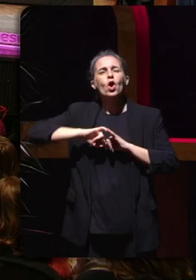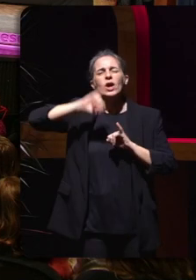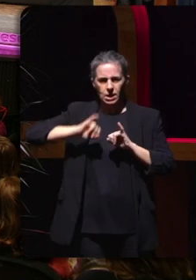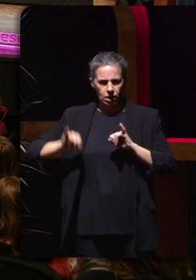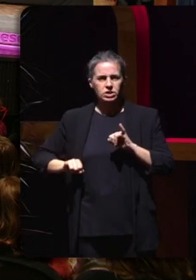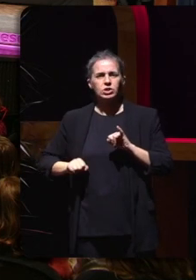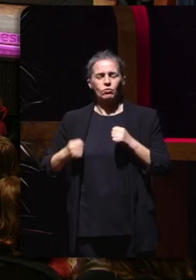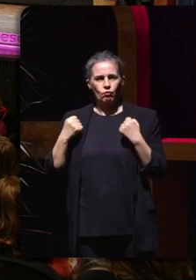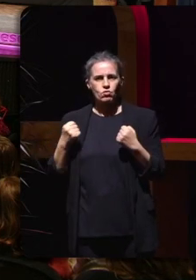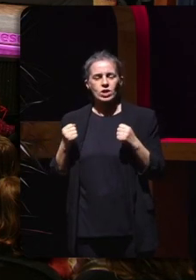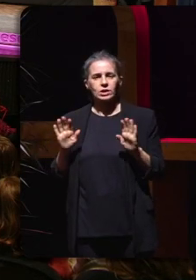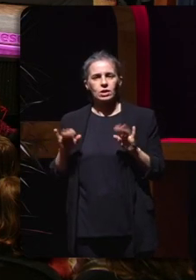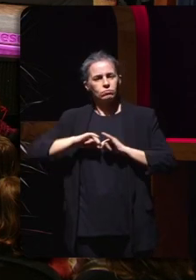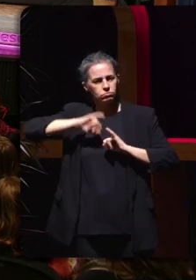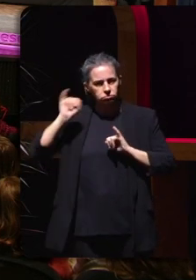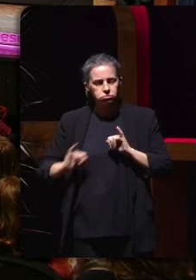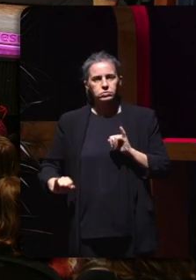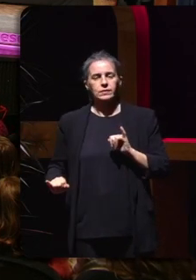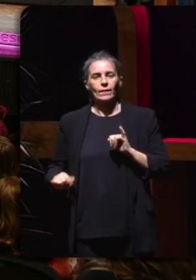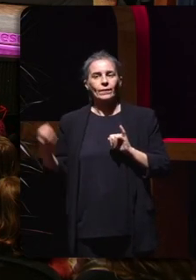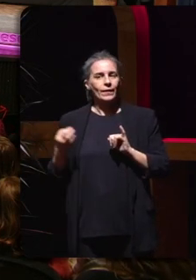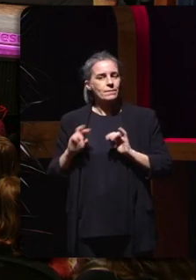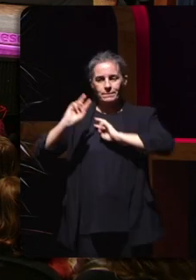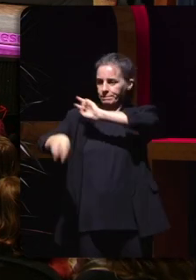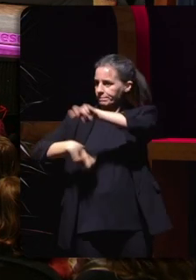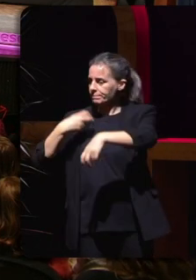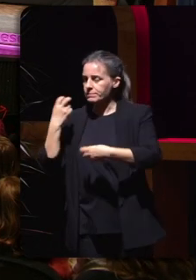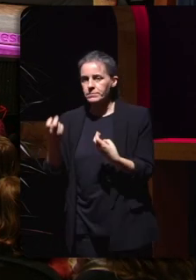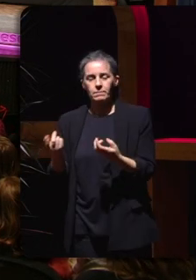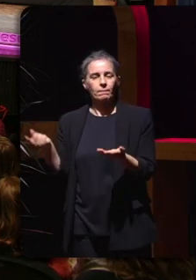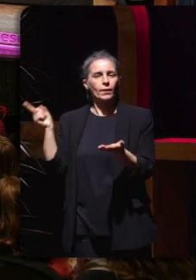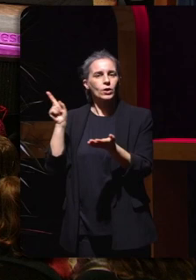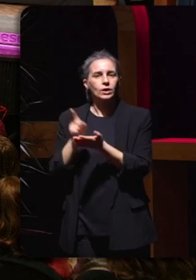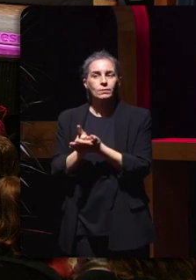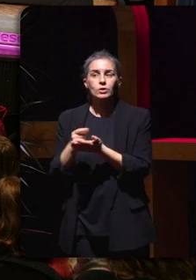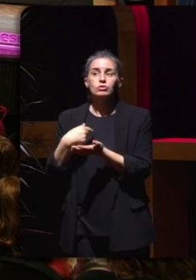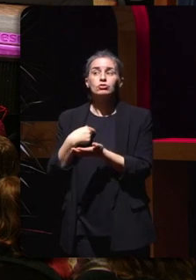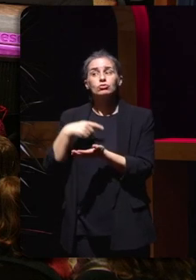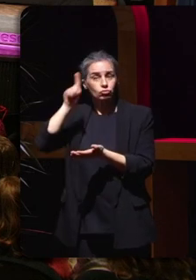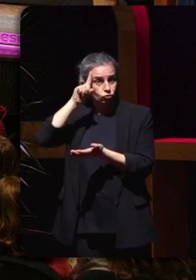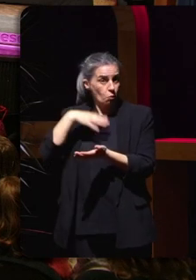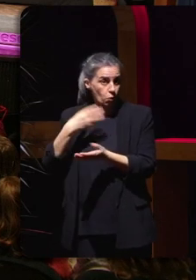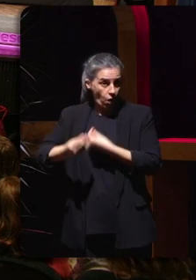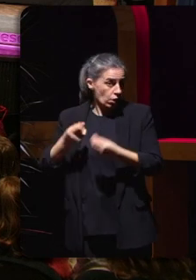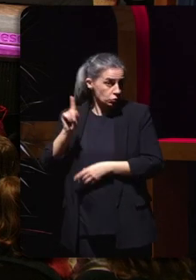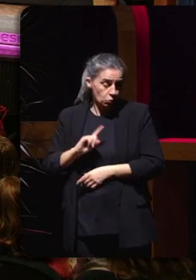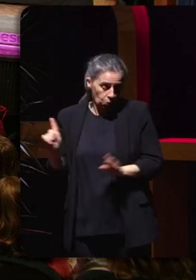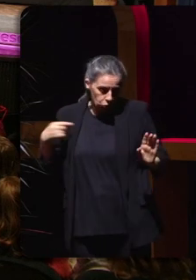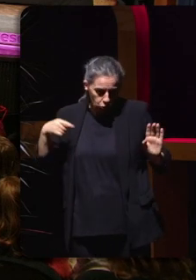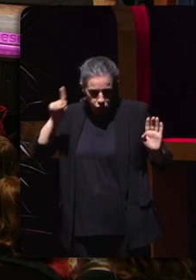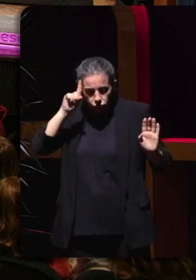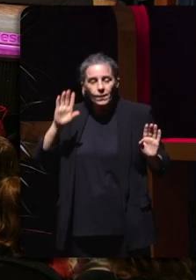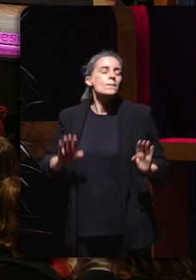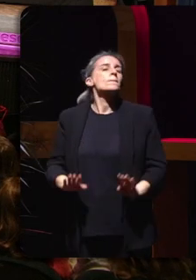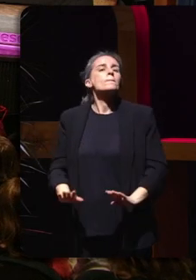y que van a tener que reinventarse por enésima vez no dudo que puedan hacerlo pero ahora mismo